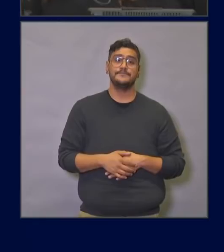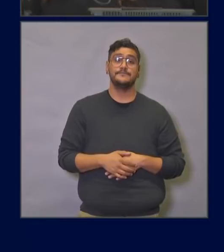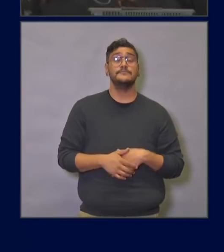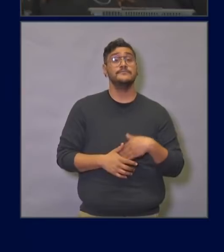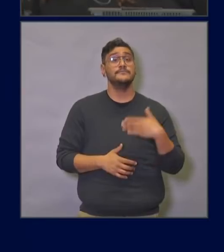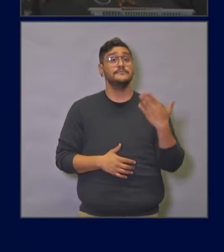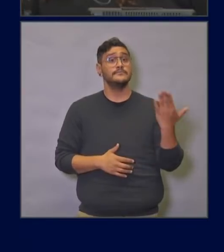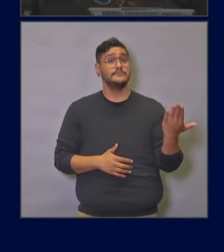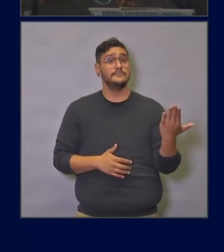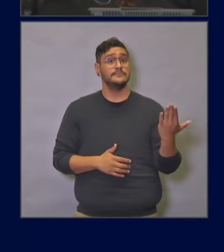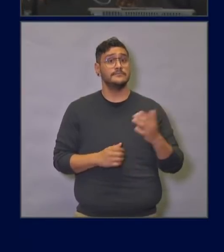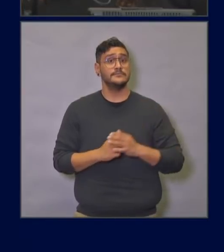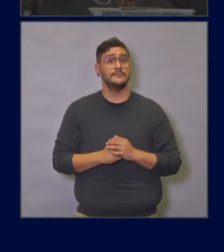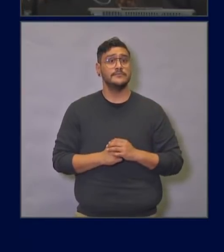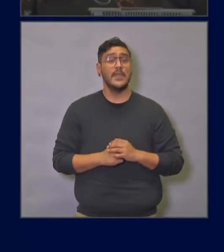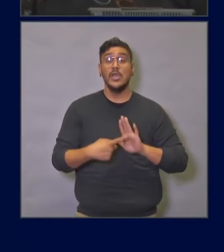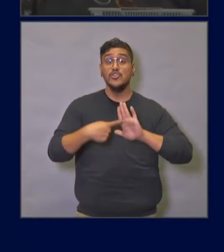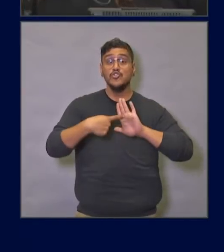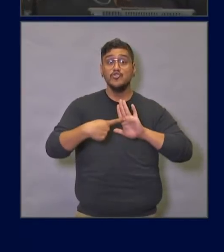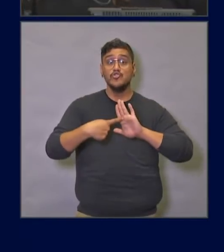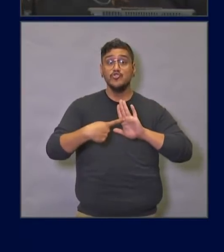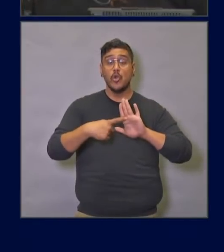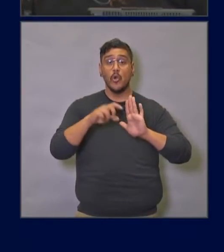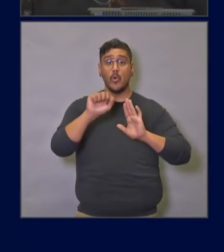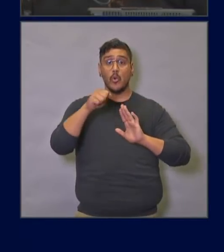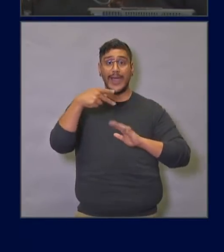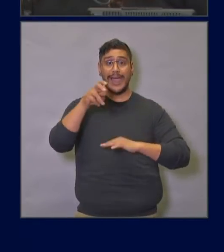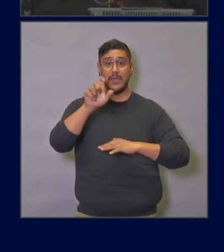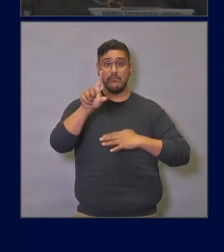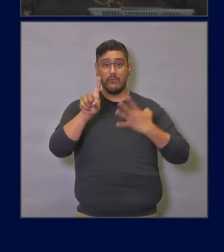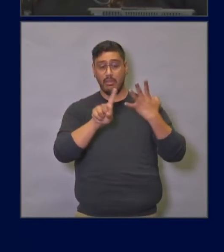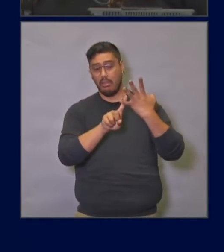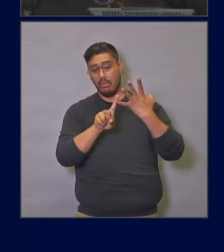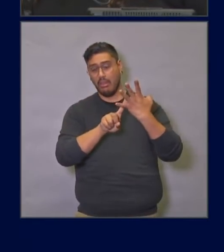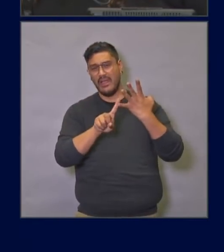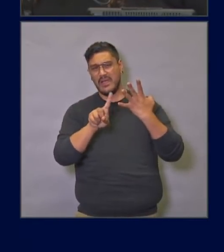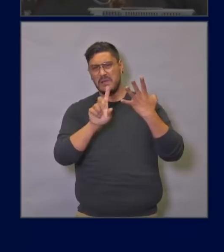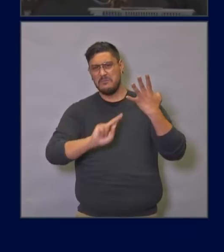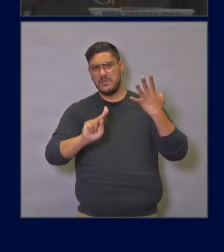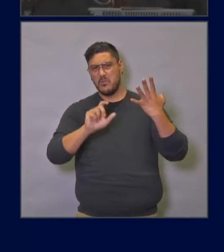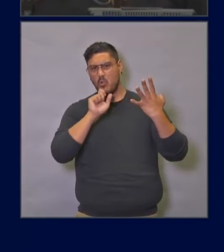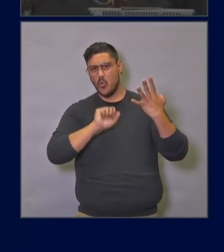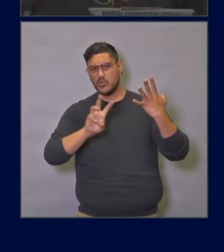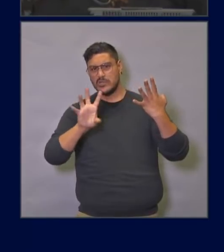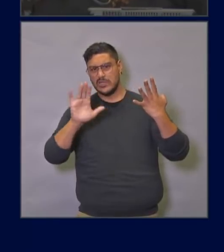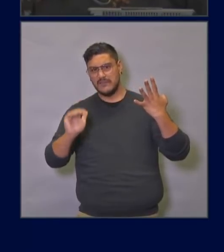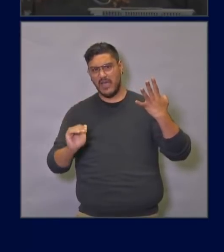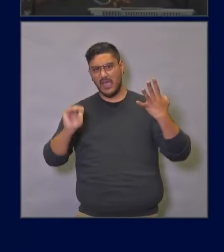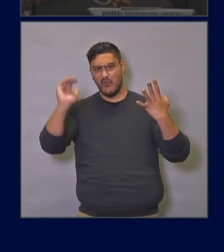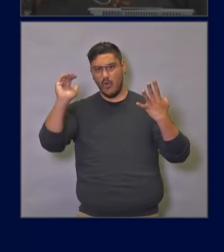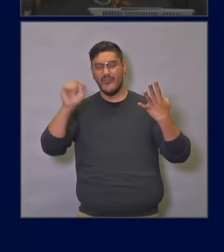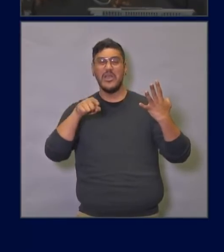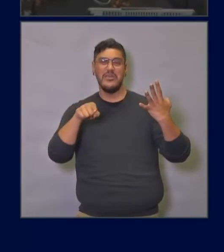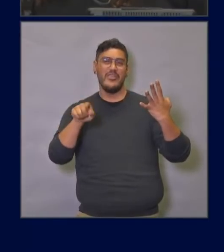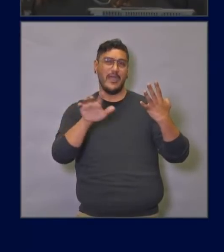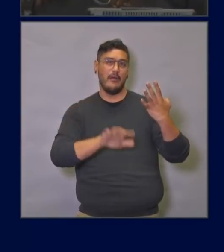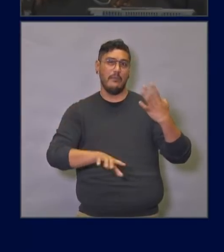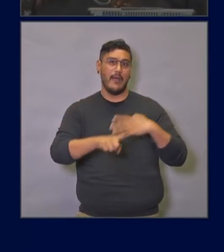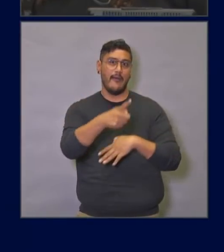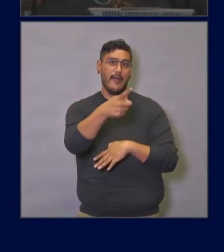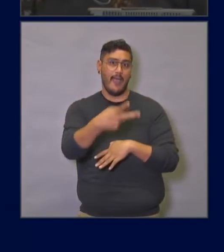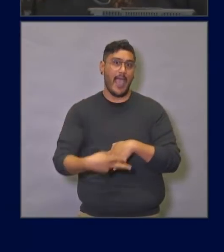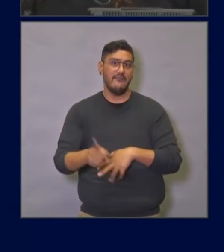Esta diapositiva muestra que a fines de abril las personas de 65 años o más representaban la mitad de todos los